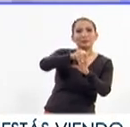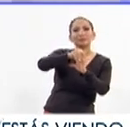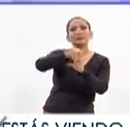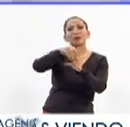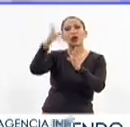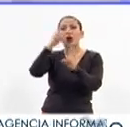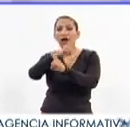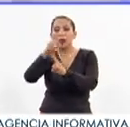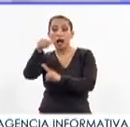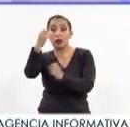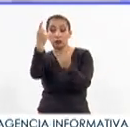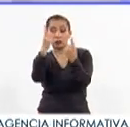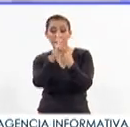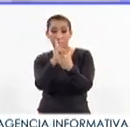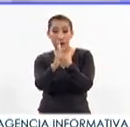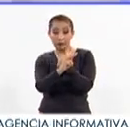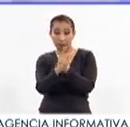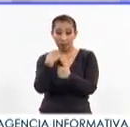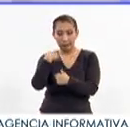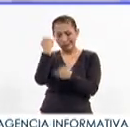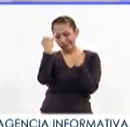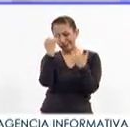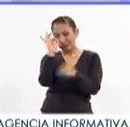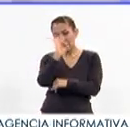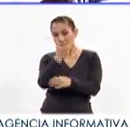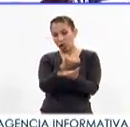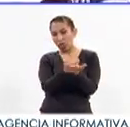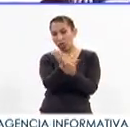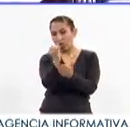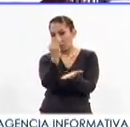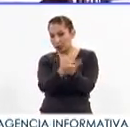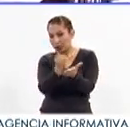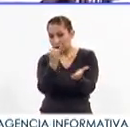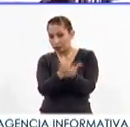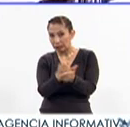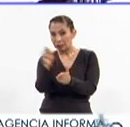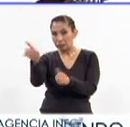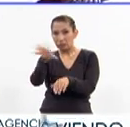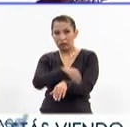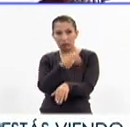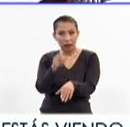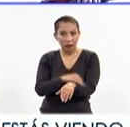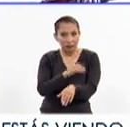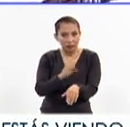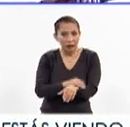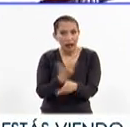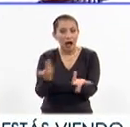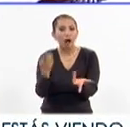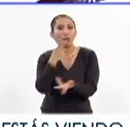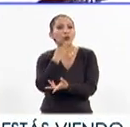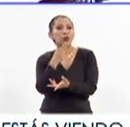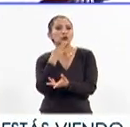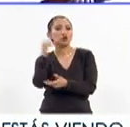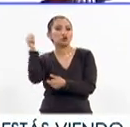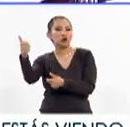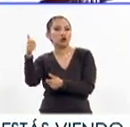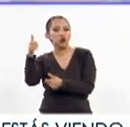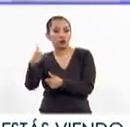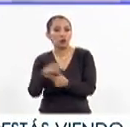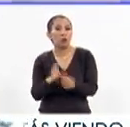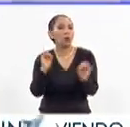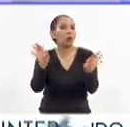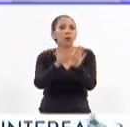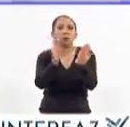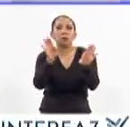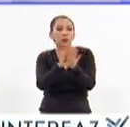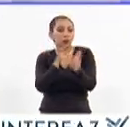y bueno, hay países que están planteando la idea de cobrar algún impuesto por esta energía que se va a autogenerar, o